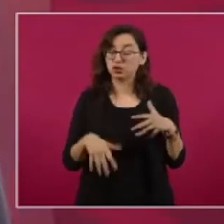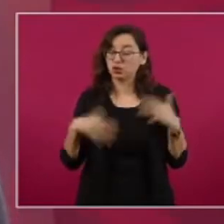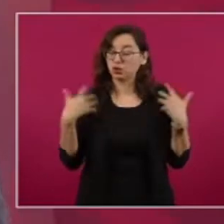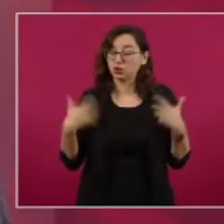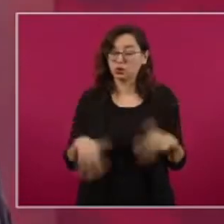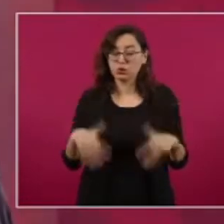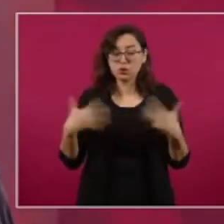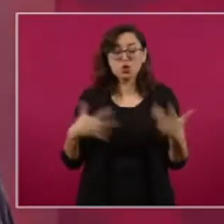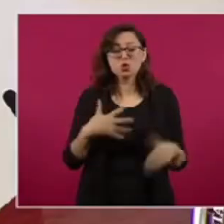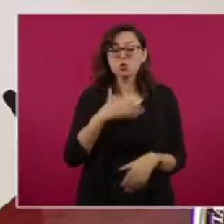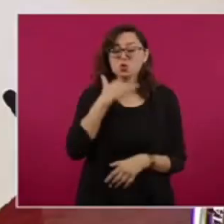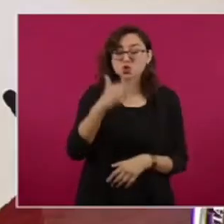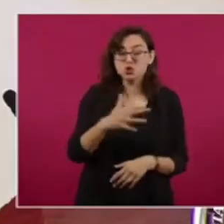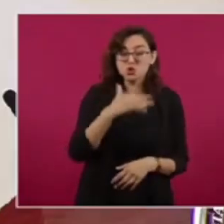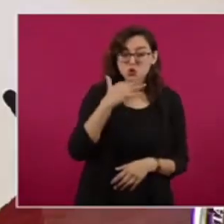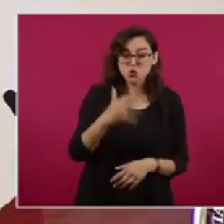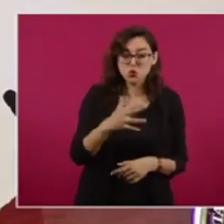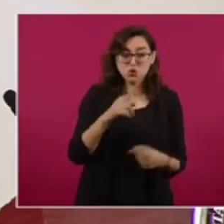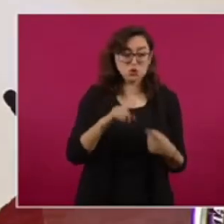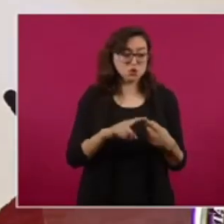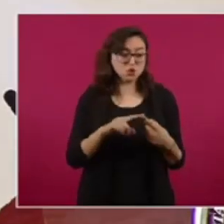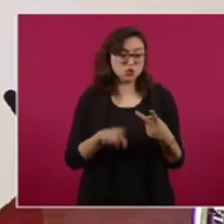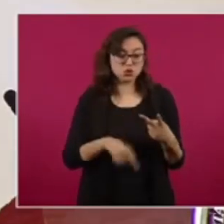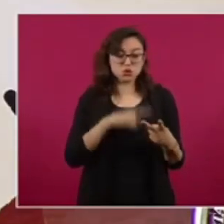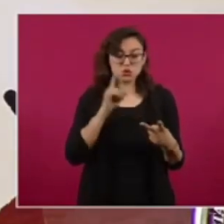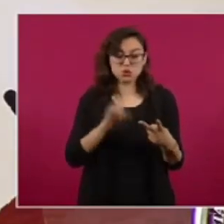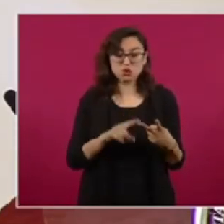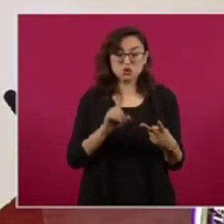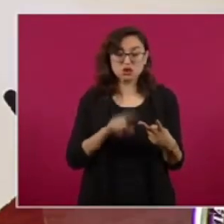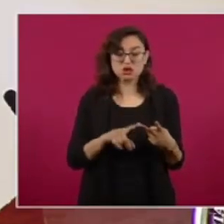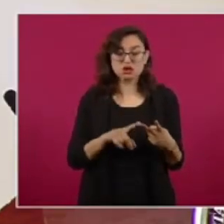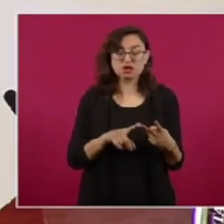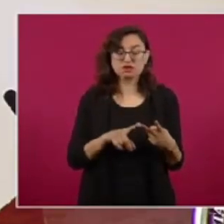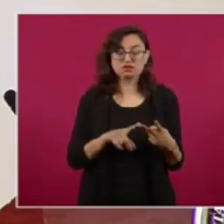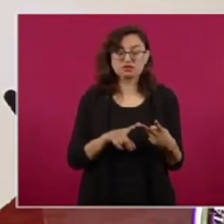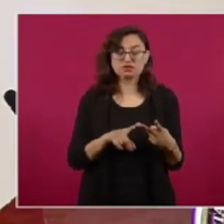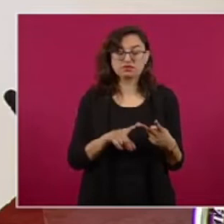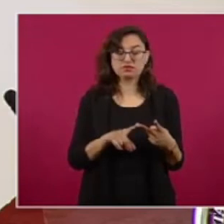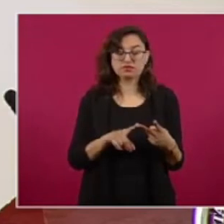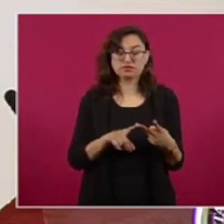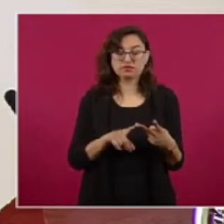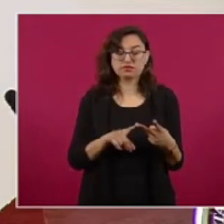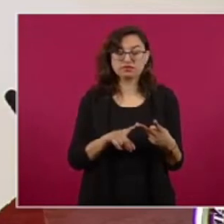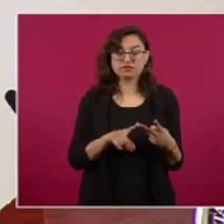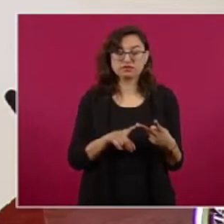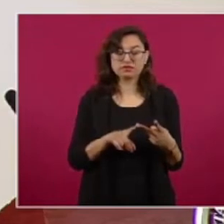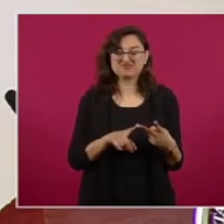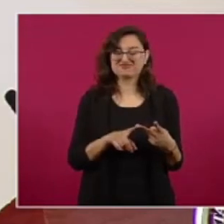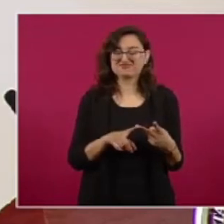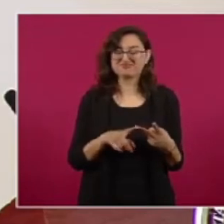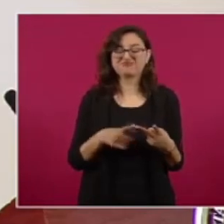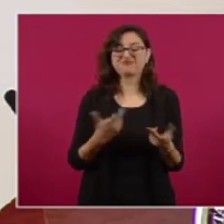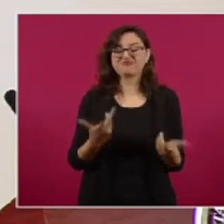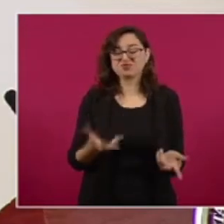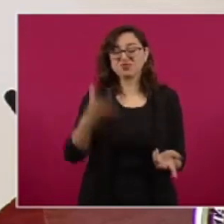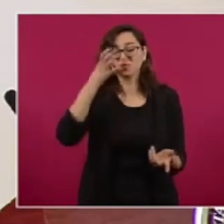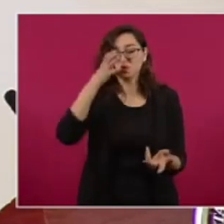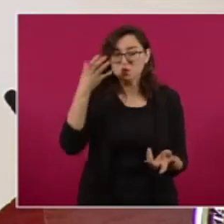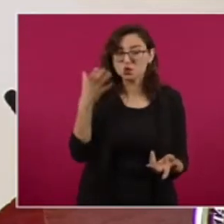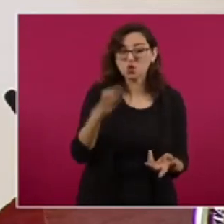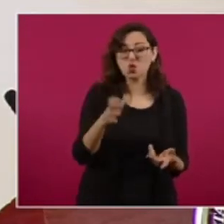de corrupción, en esa información se dan a conocer delitos